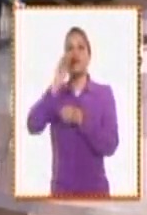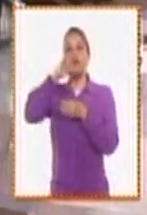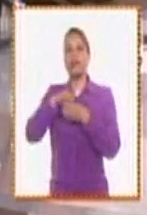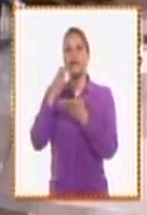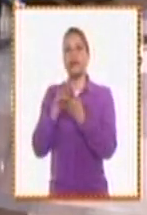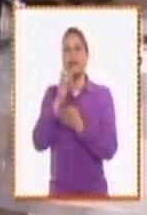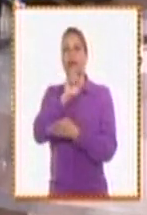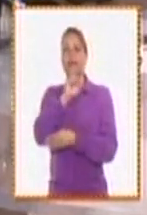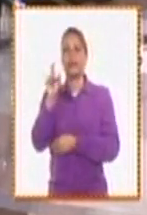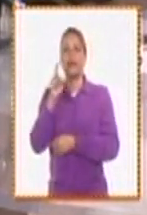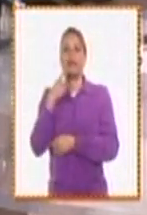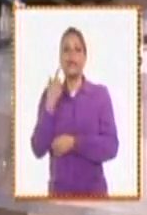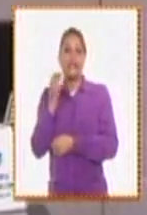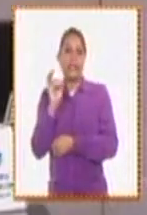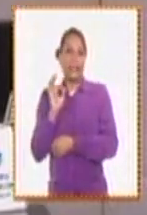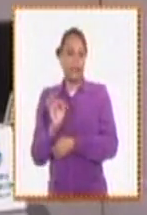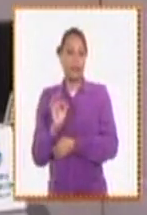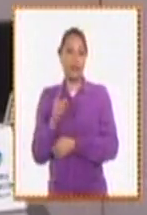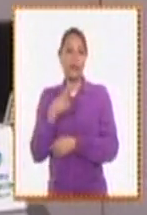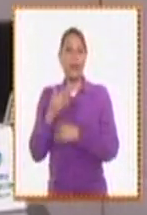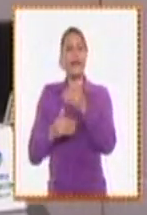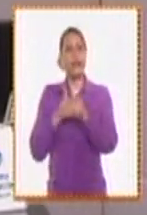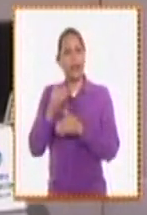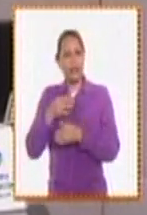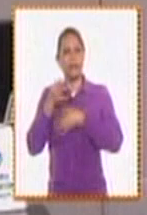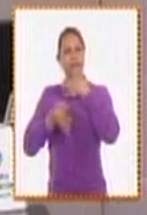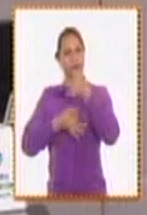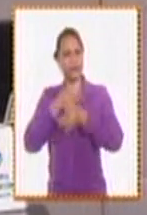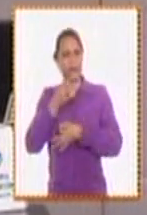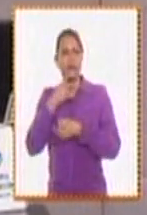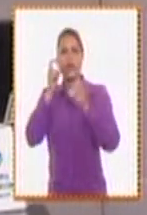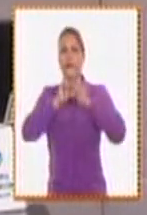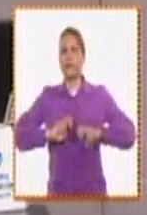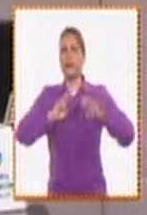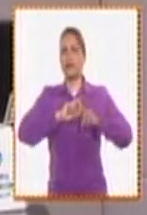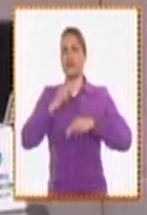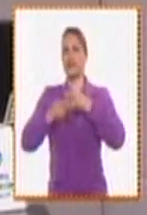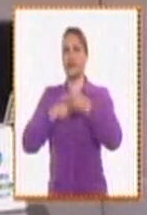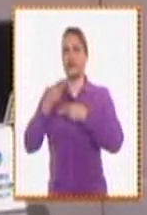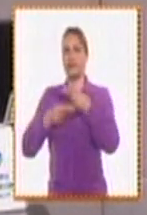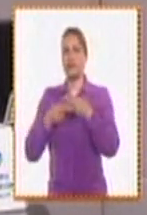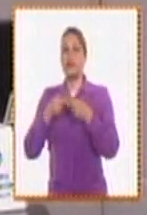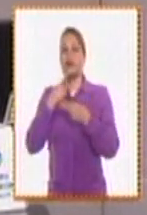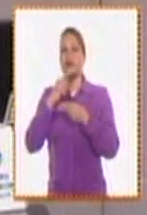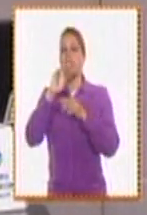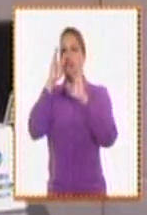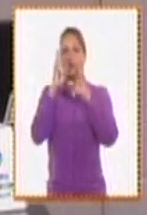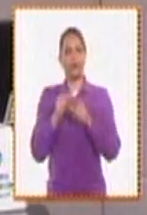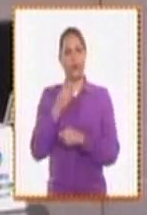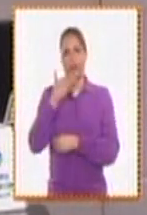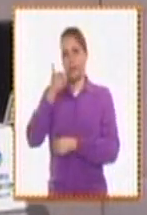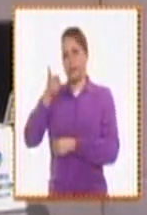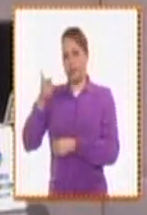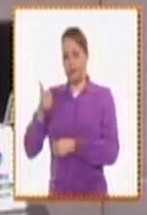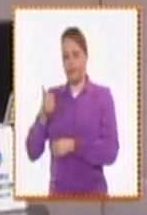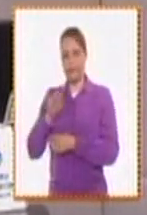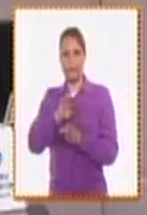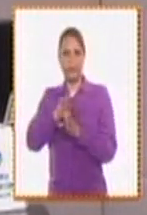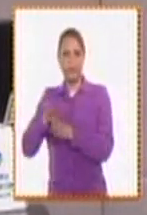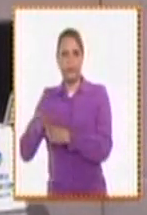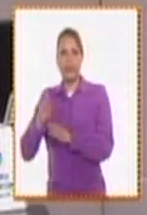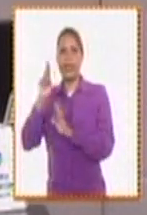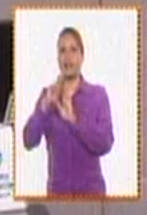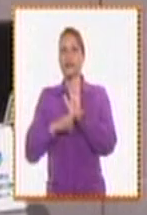las estructuras de dirección, que más adelante podemos hablar un poquito de una investigación que se hizo y nos arrojó un grupo de resultados. Se estableció la resolución